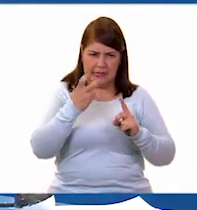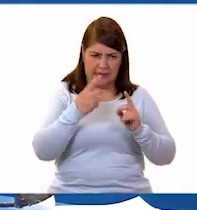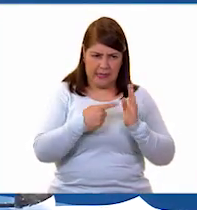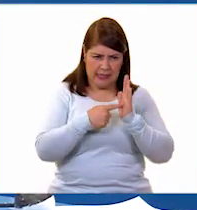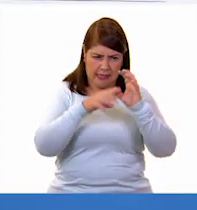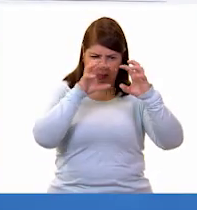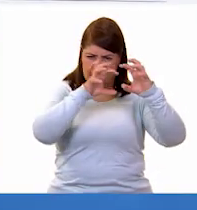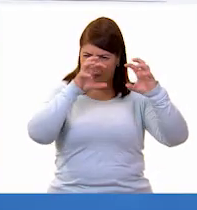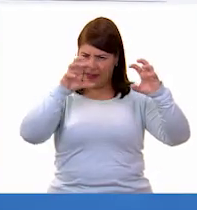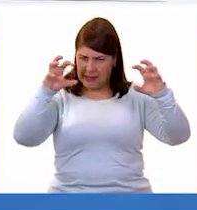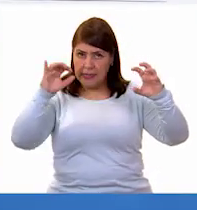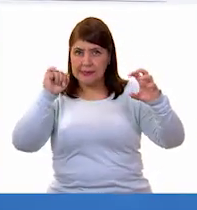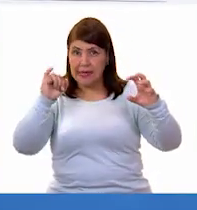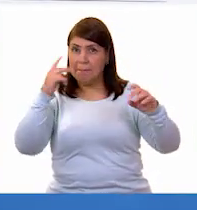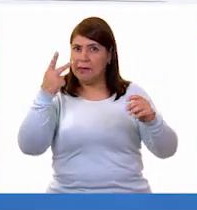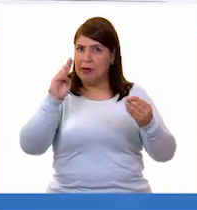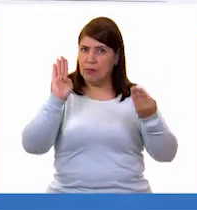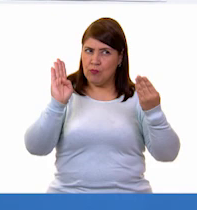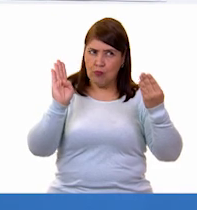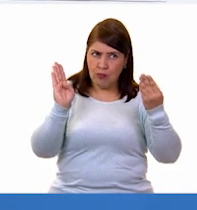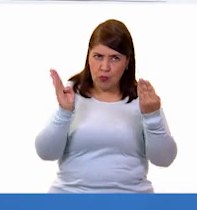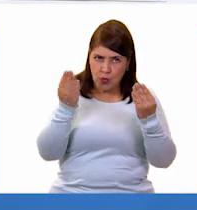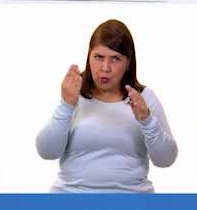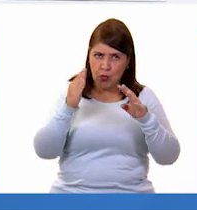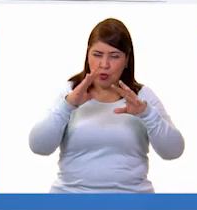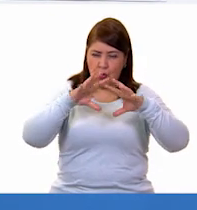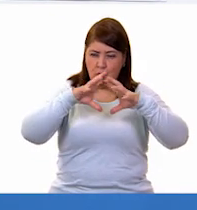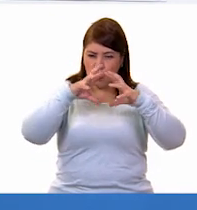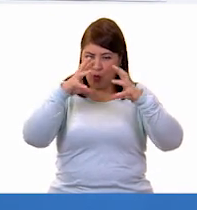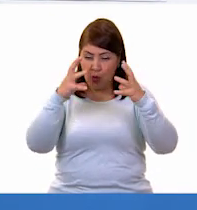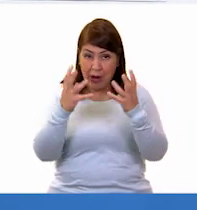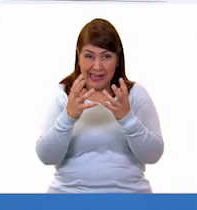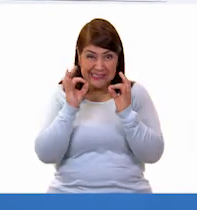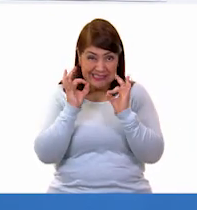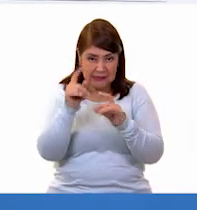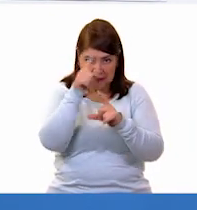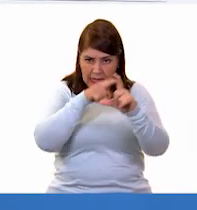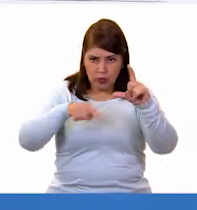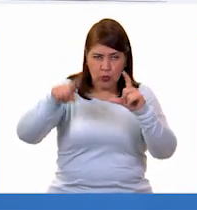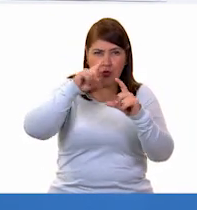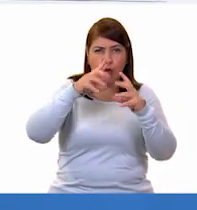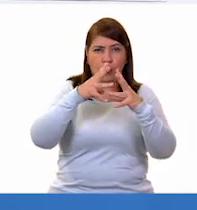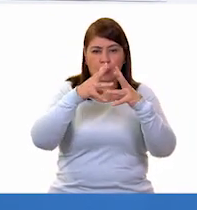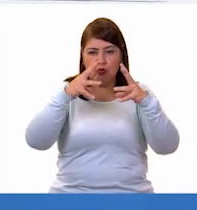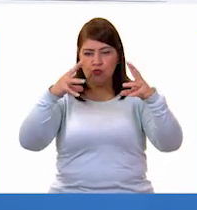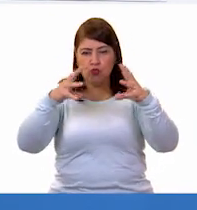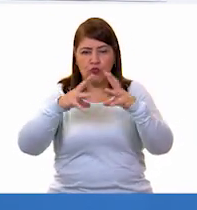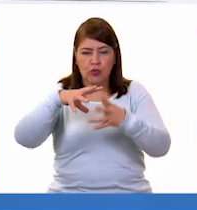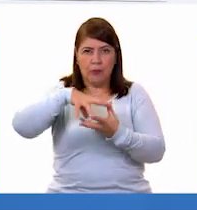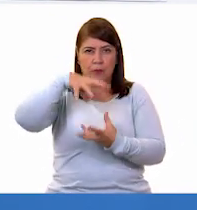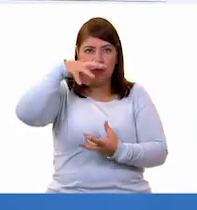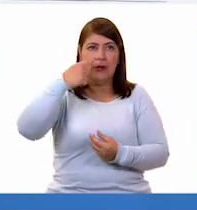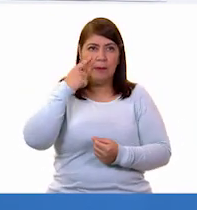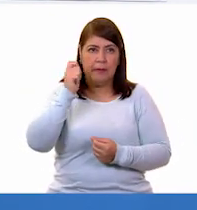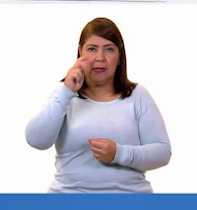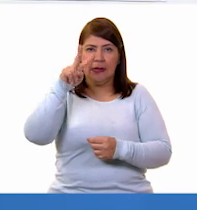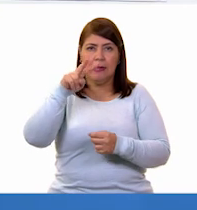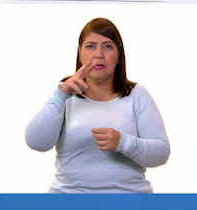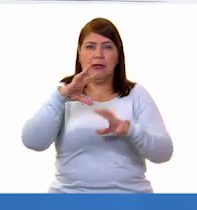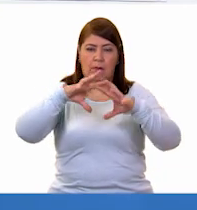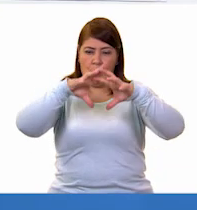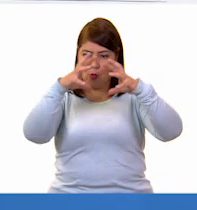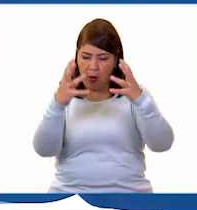buena, pero nuestro mundo tiene una forma esferoide y esta representación es plana, lo que no corresponde con la